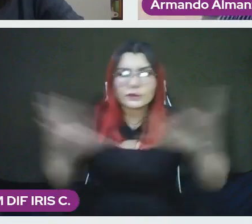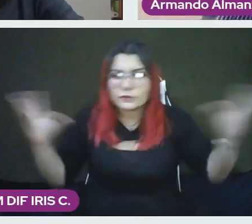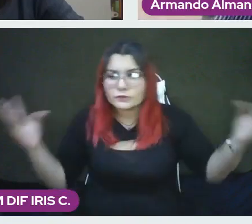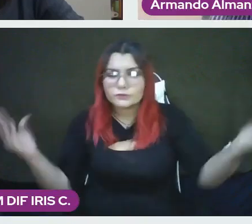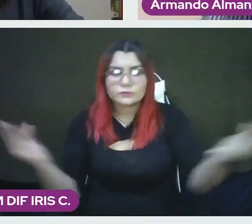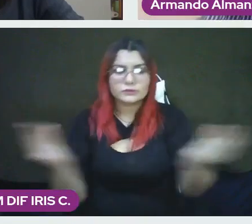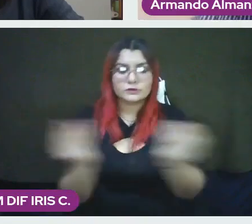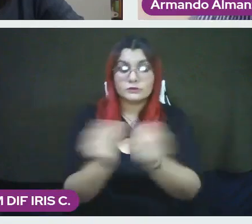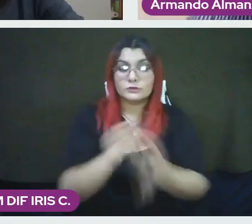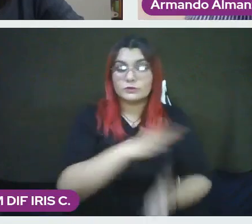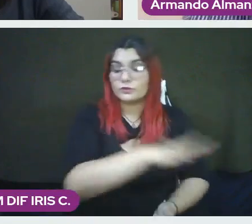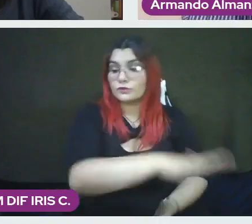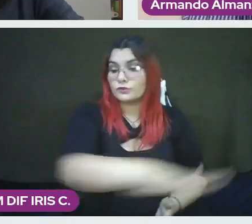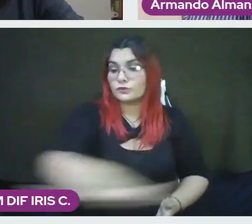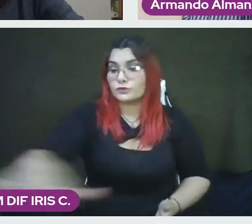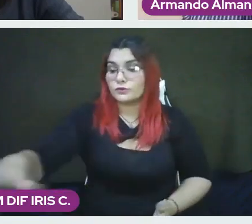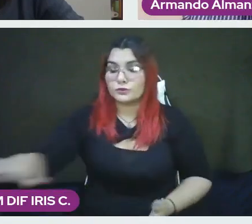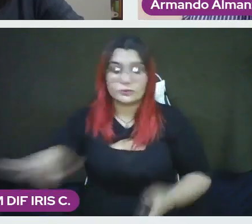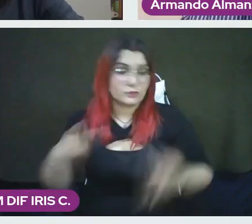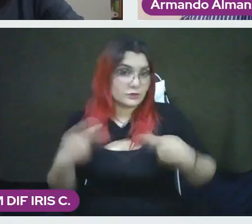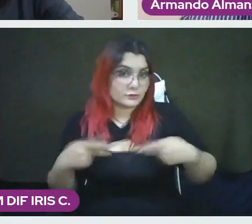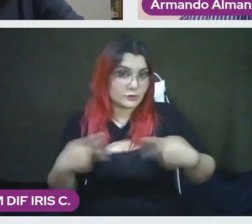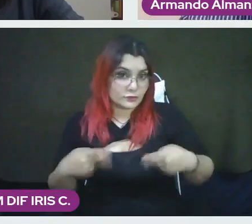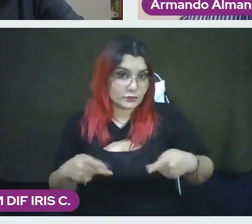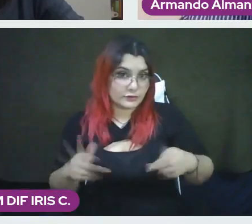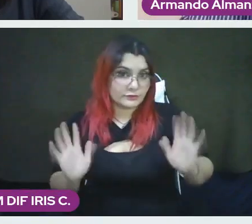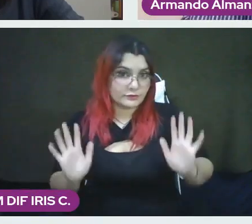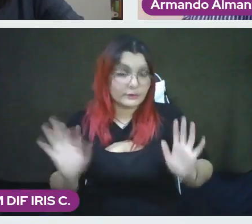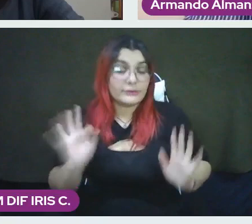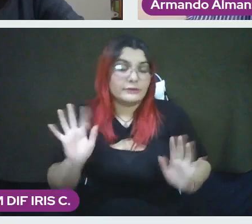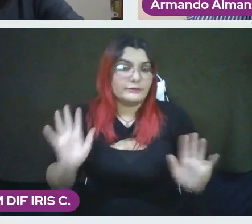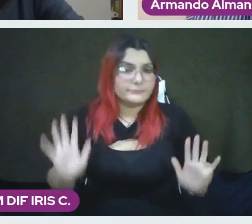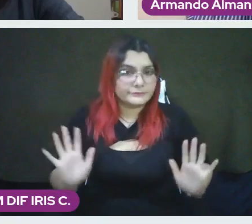Cantinflas, Mario Moreno, quien fue